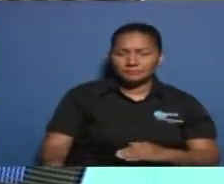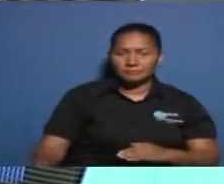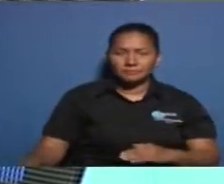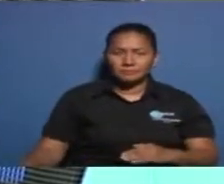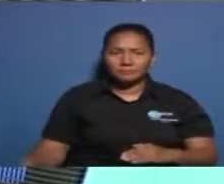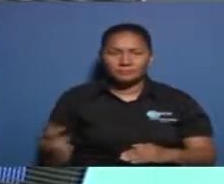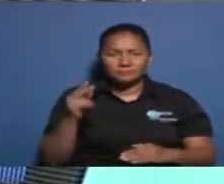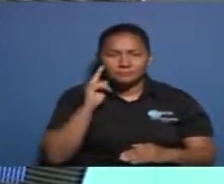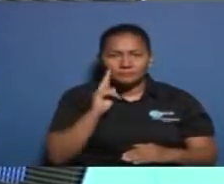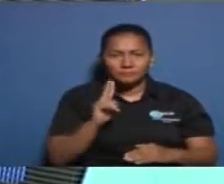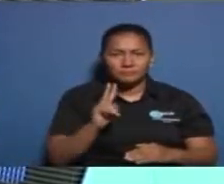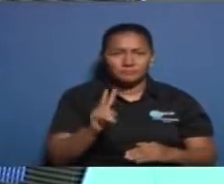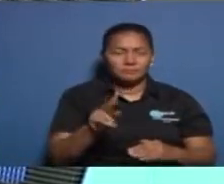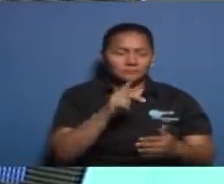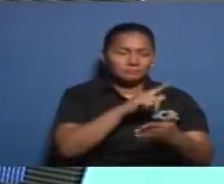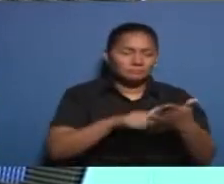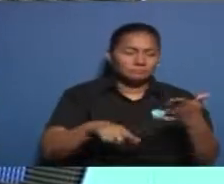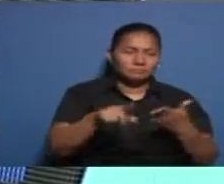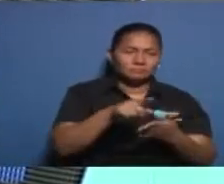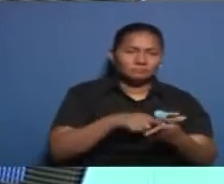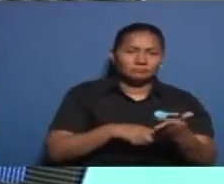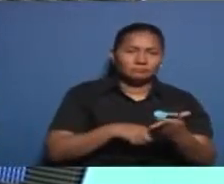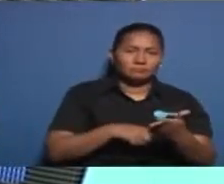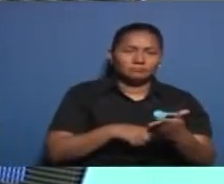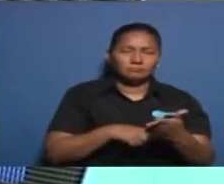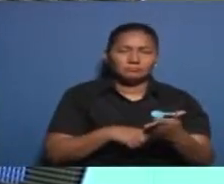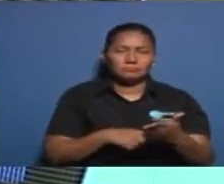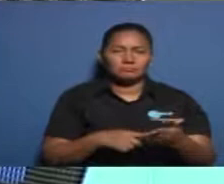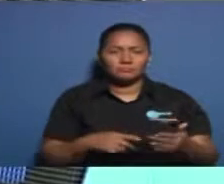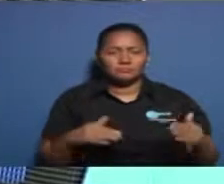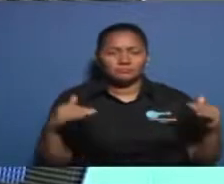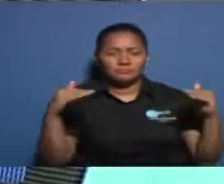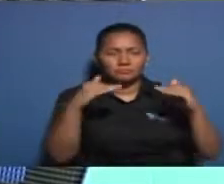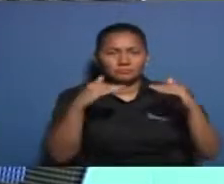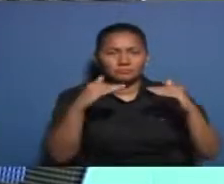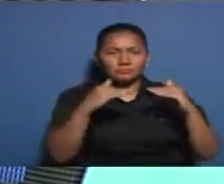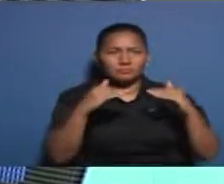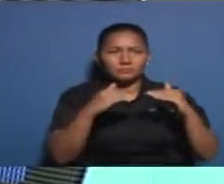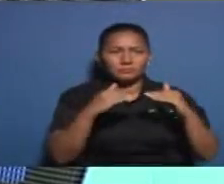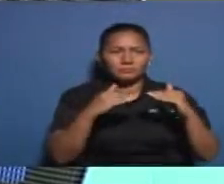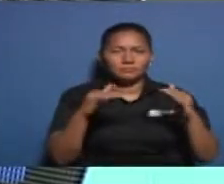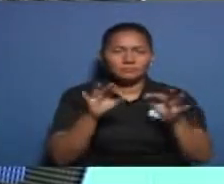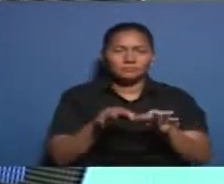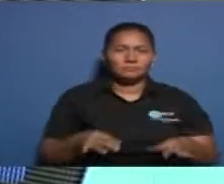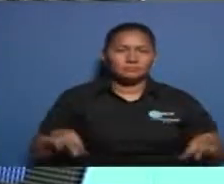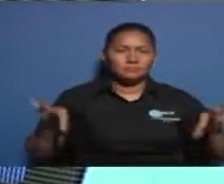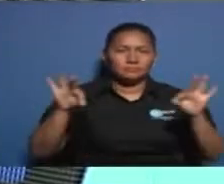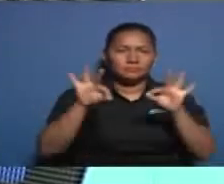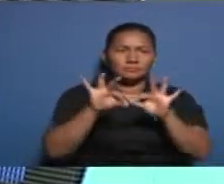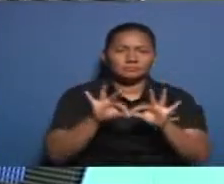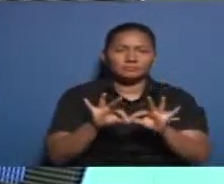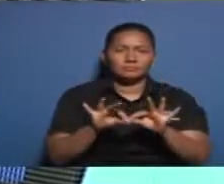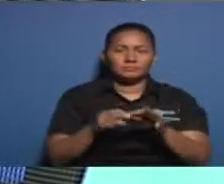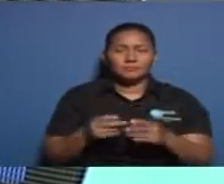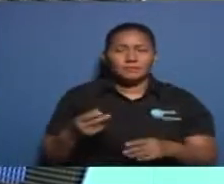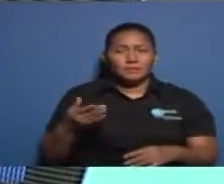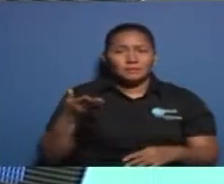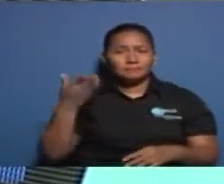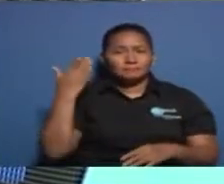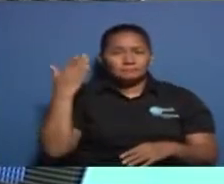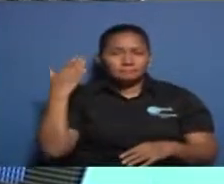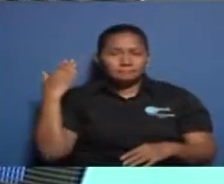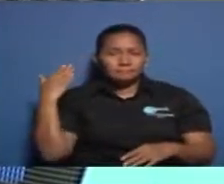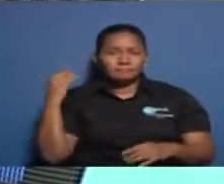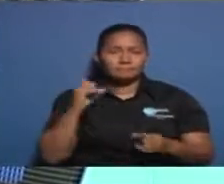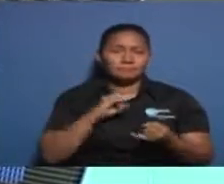desigualdad y discriminación es un factor determinante yo creo que nosotros en los últimos 18 años cuando se abre